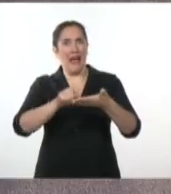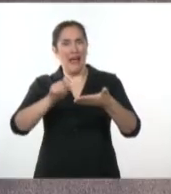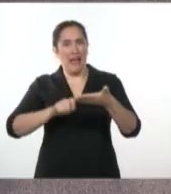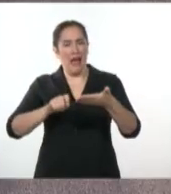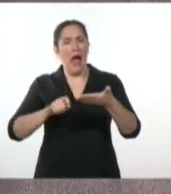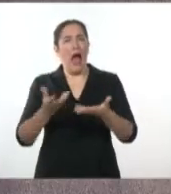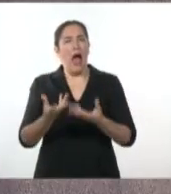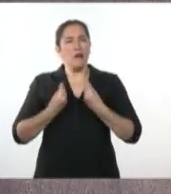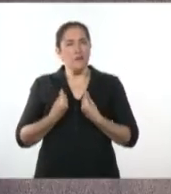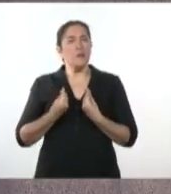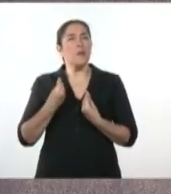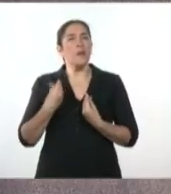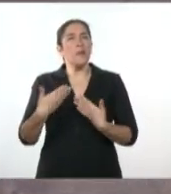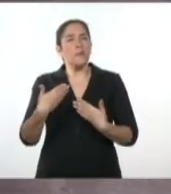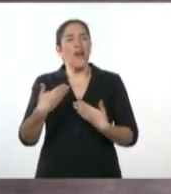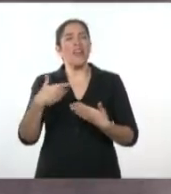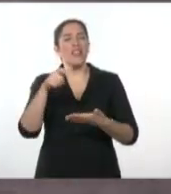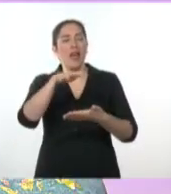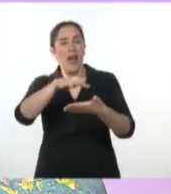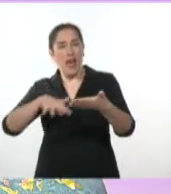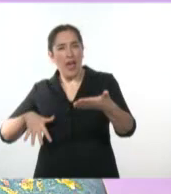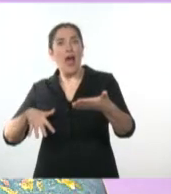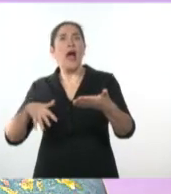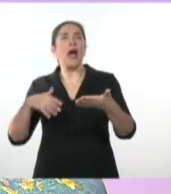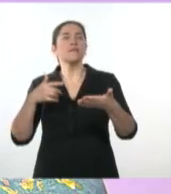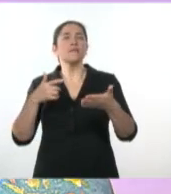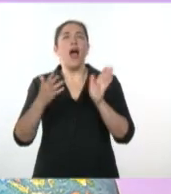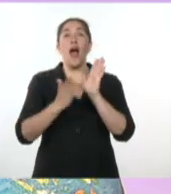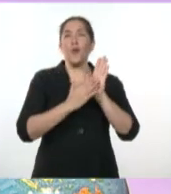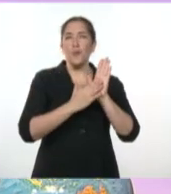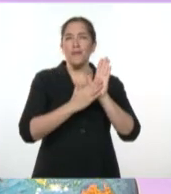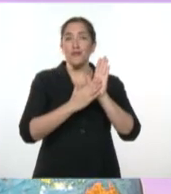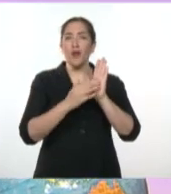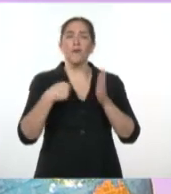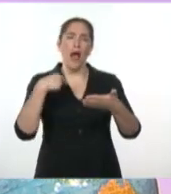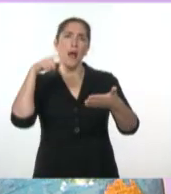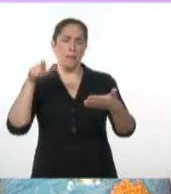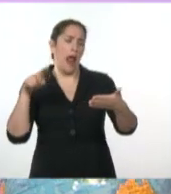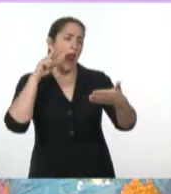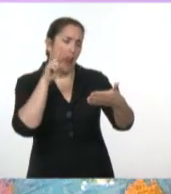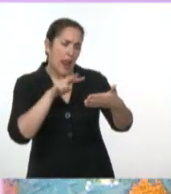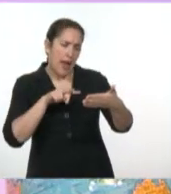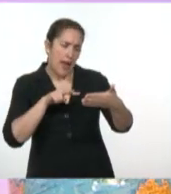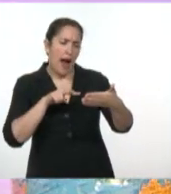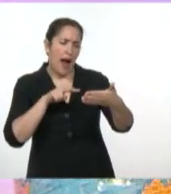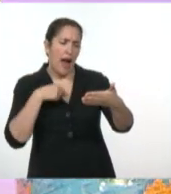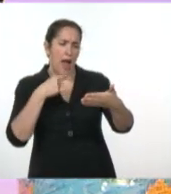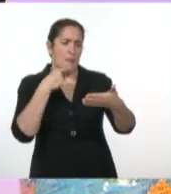que nos permite desarrollar la argumentación. Sí, como reflexionar, ¿no? Hacerte a vos pensar cuando lees la pregunta, más que